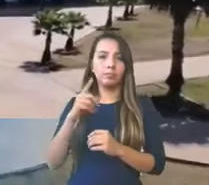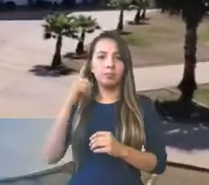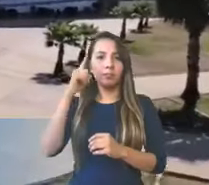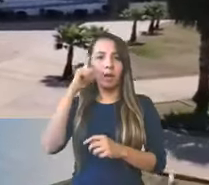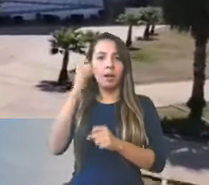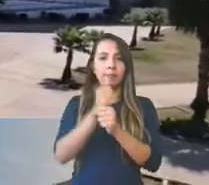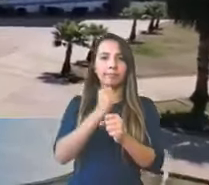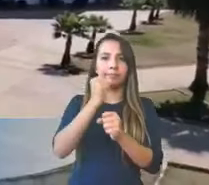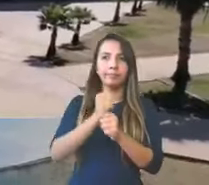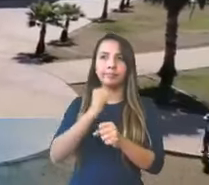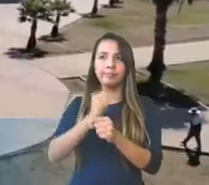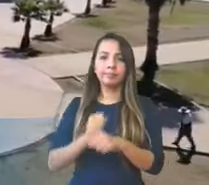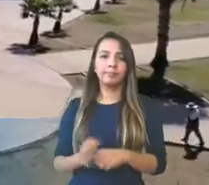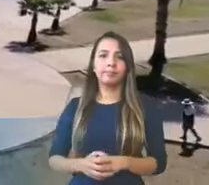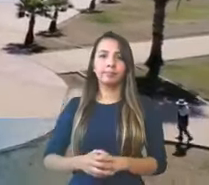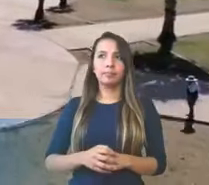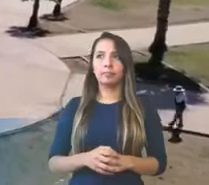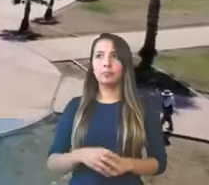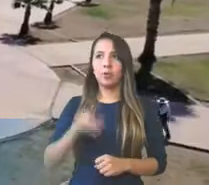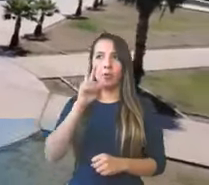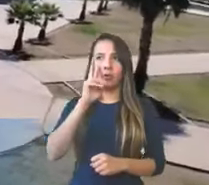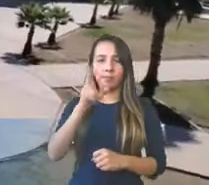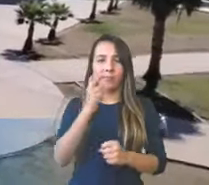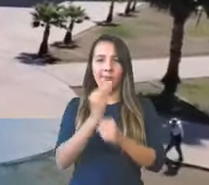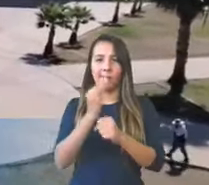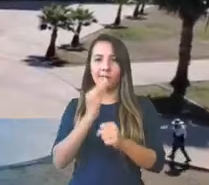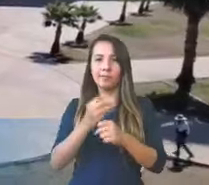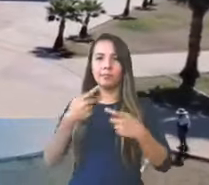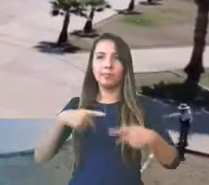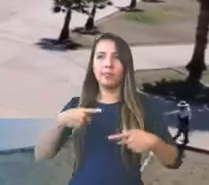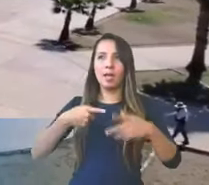esta alerta. Vemos ya la gente que va a empezar a salir.